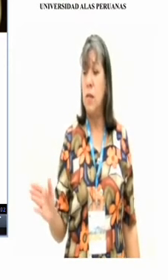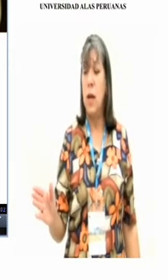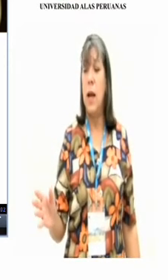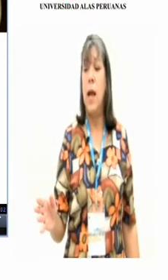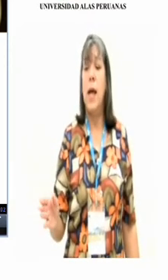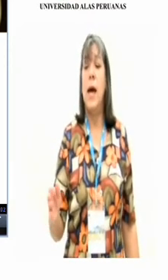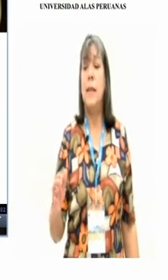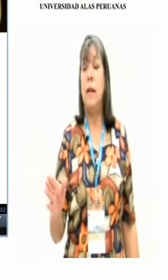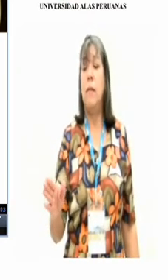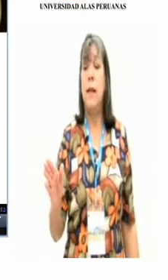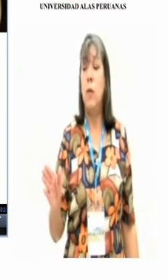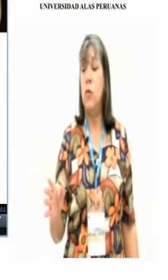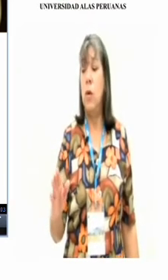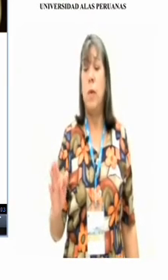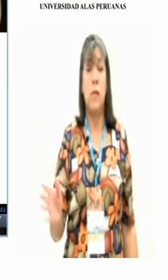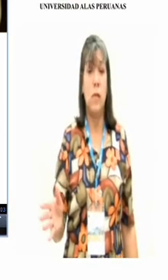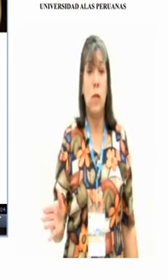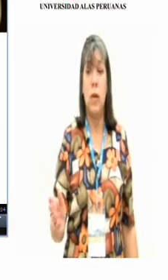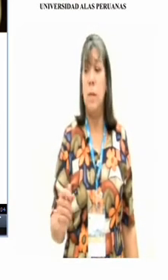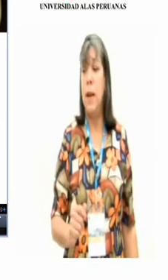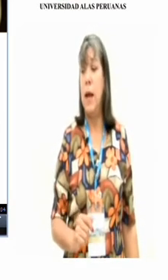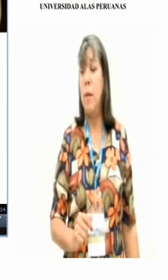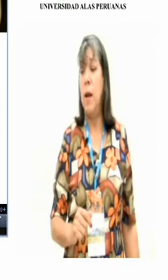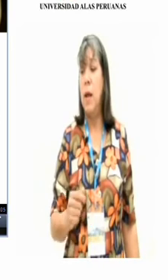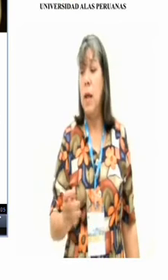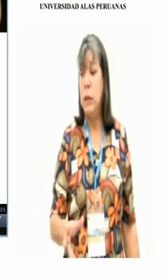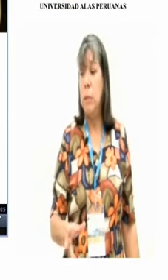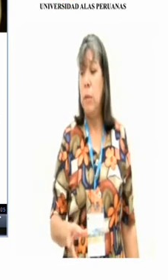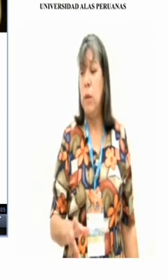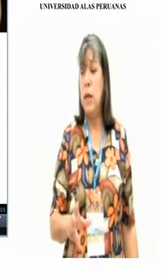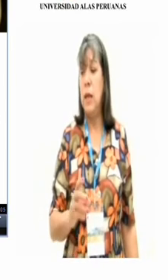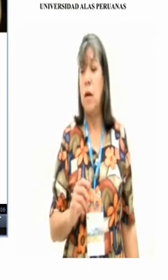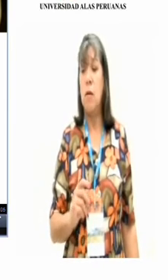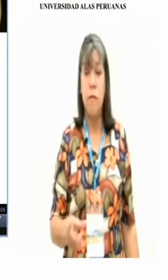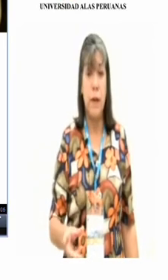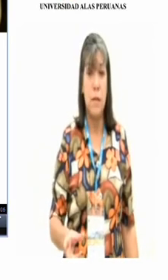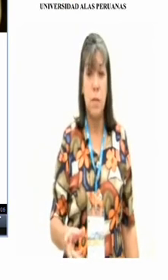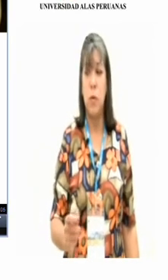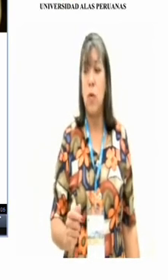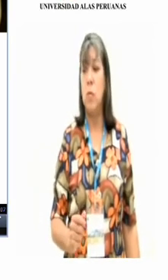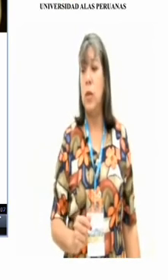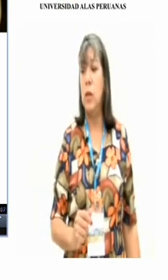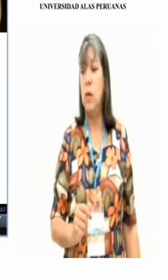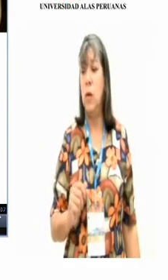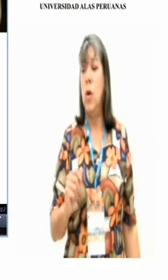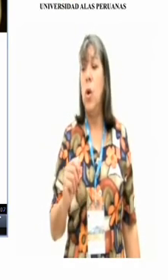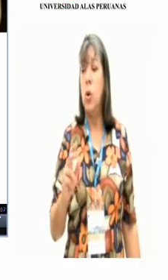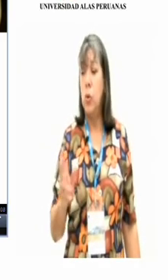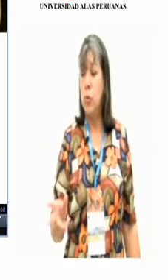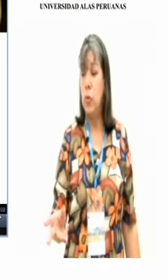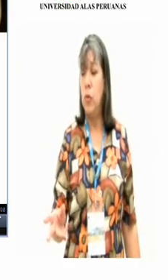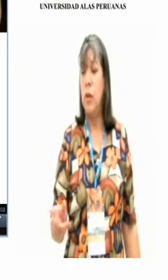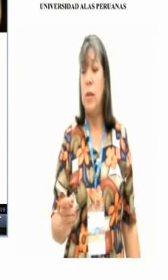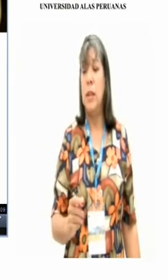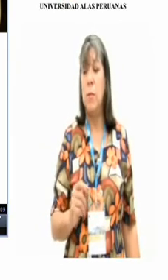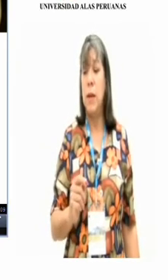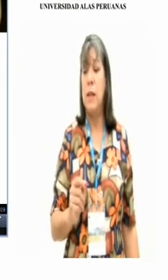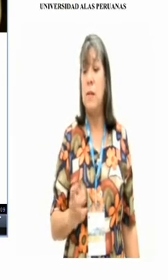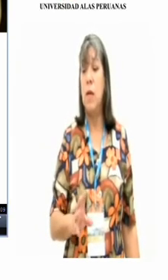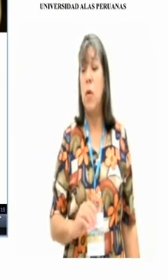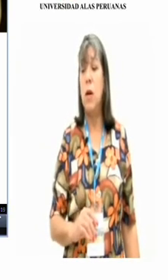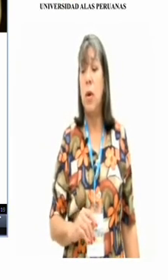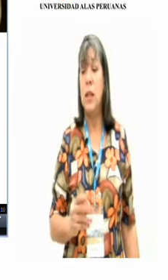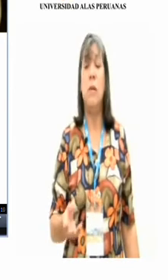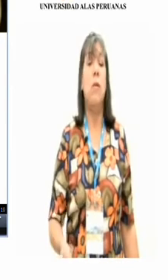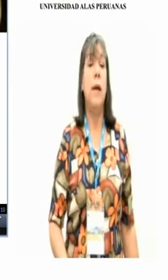de clases tradicional a través del uso de procesadores de palabras, hipermedias, conferencias por computador, construcción de ambientes